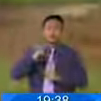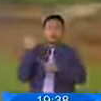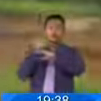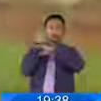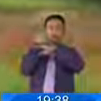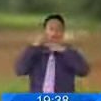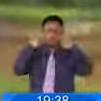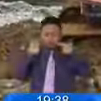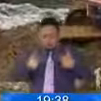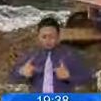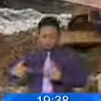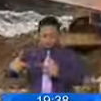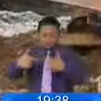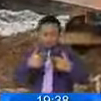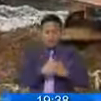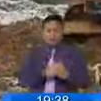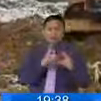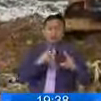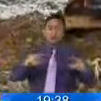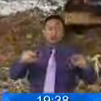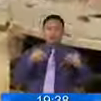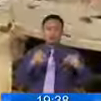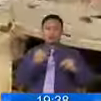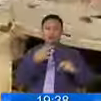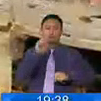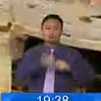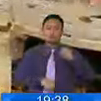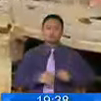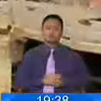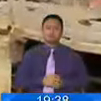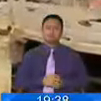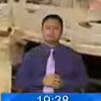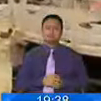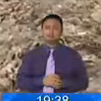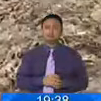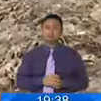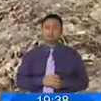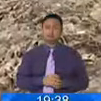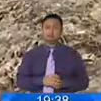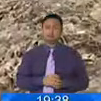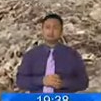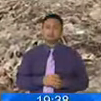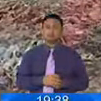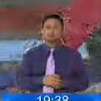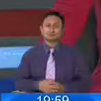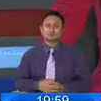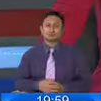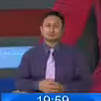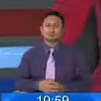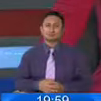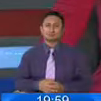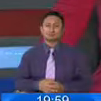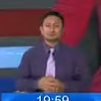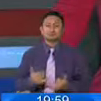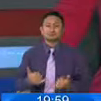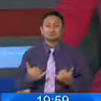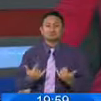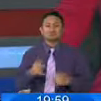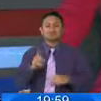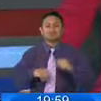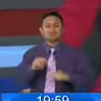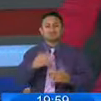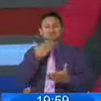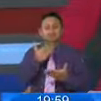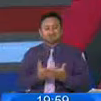para verificar las afectaciones por la actividad minera. En Napo informó Rodrigo Acuña. Es momento de